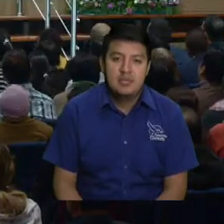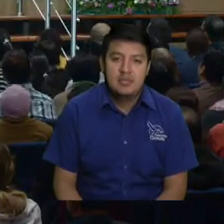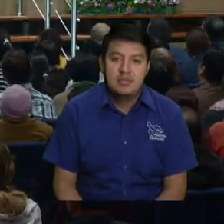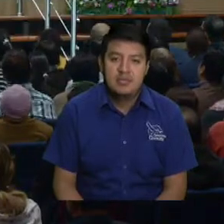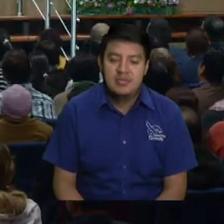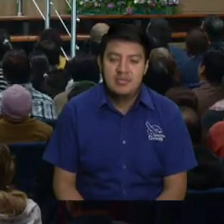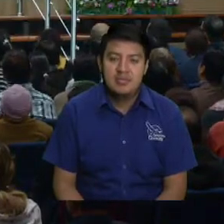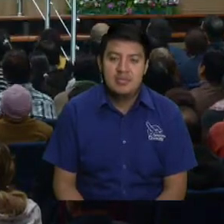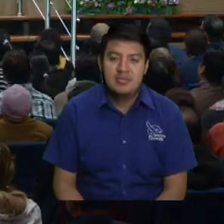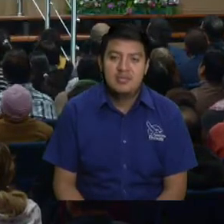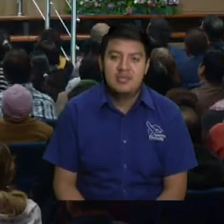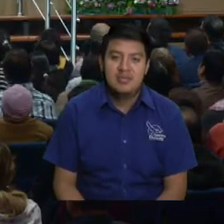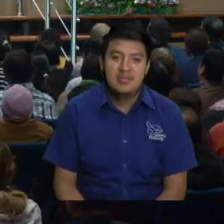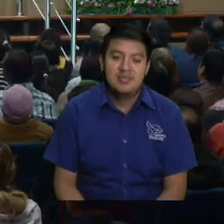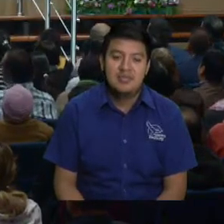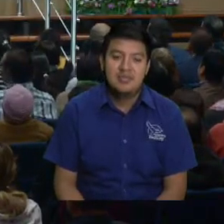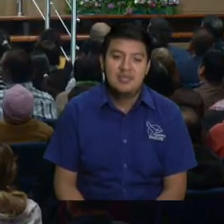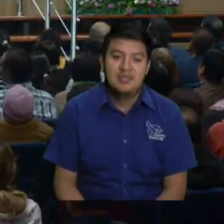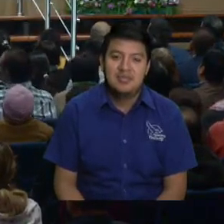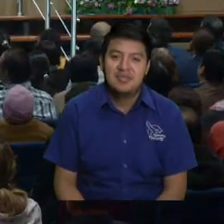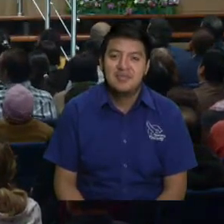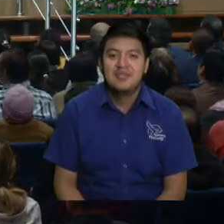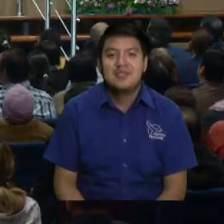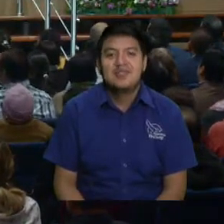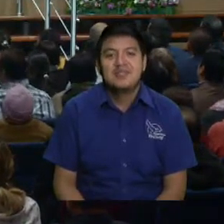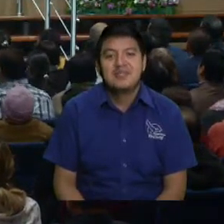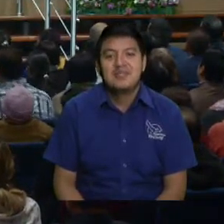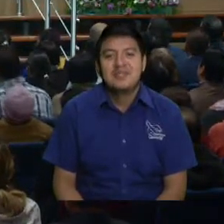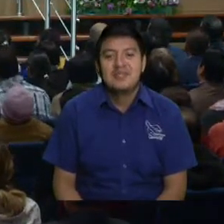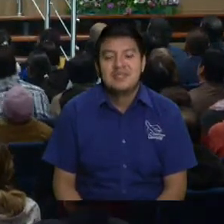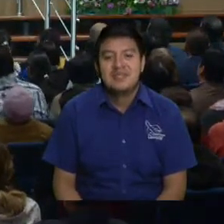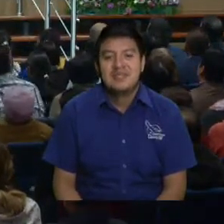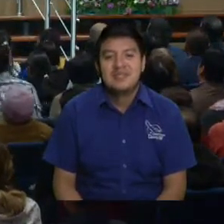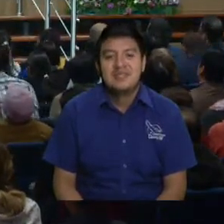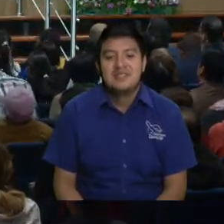peor. Así.